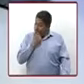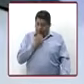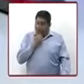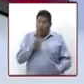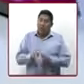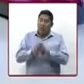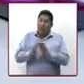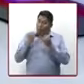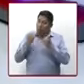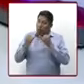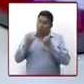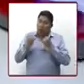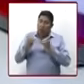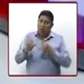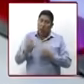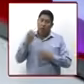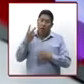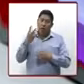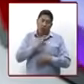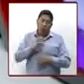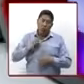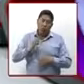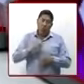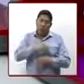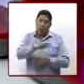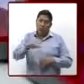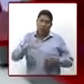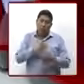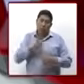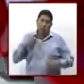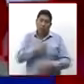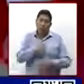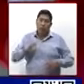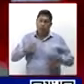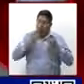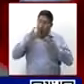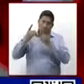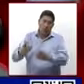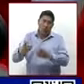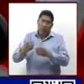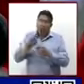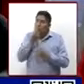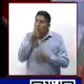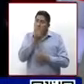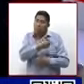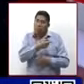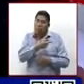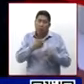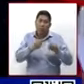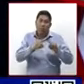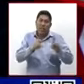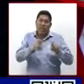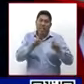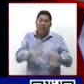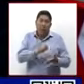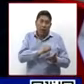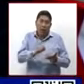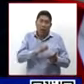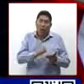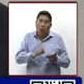Pedirán informes a presidentes de dos comisiones en la Asamblea sobre la denuncia de la filtración de las preguntas para los